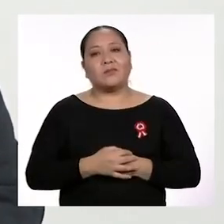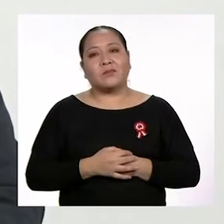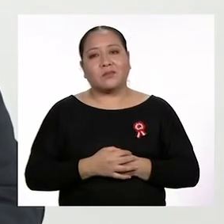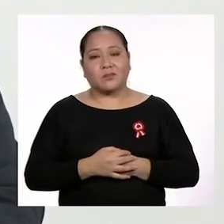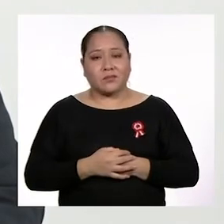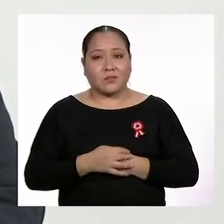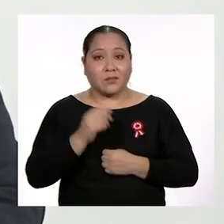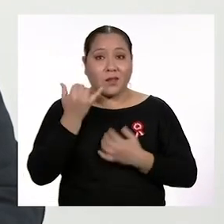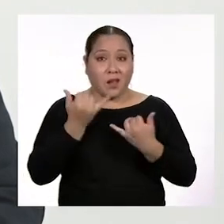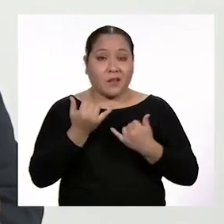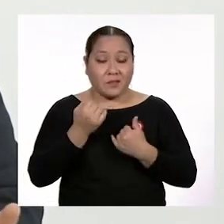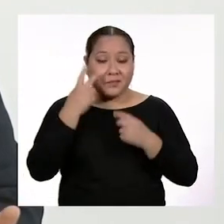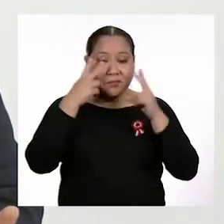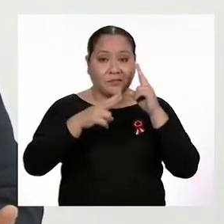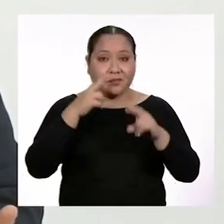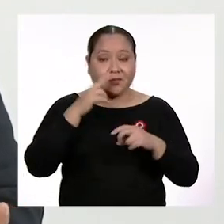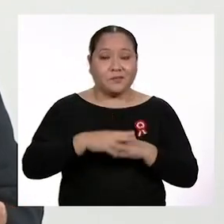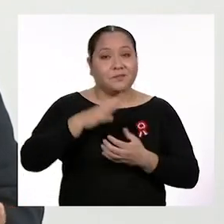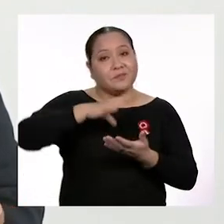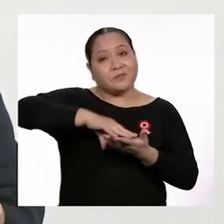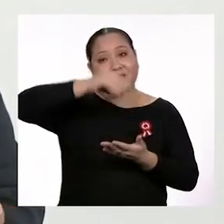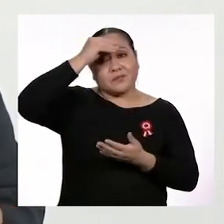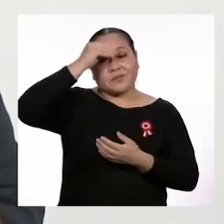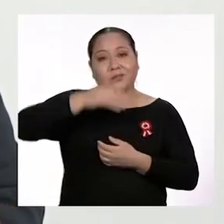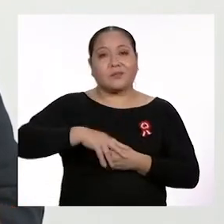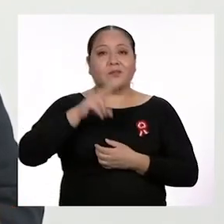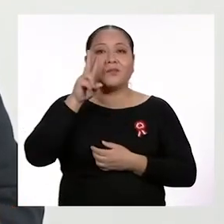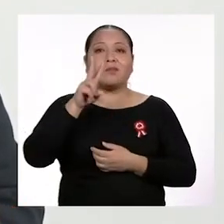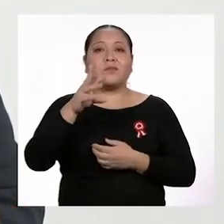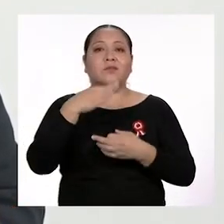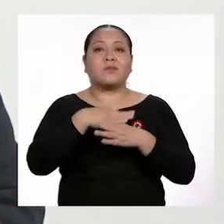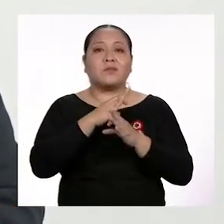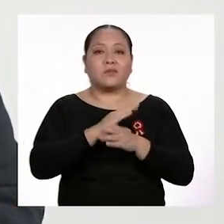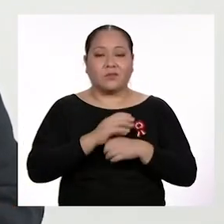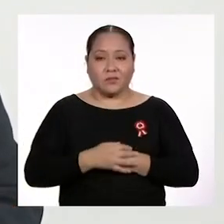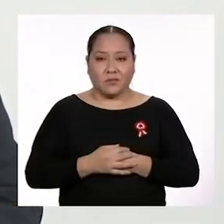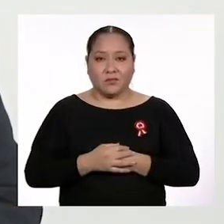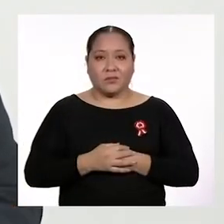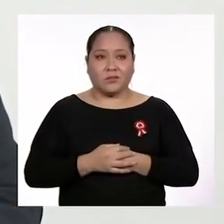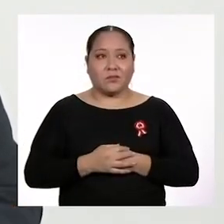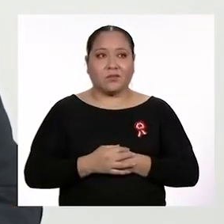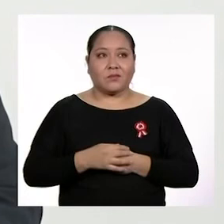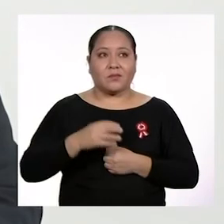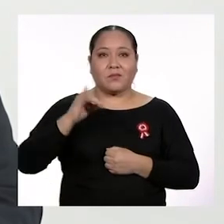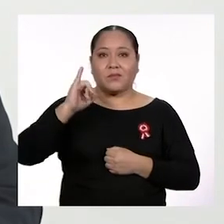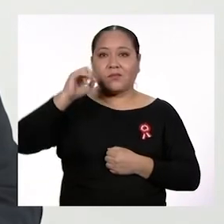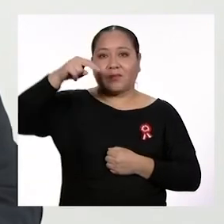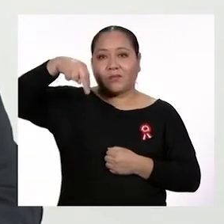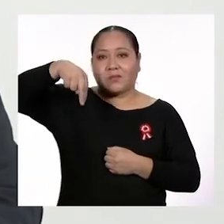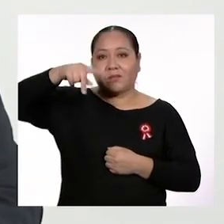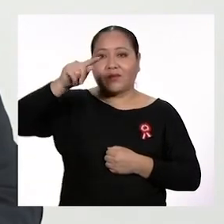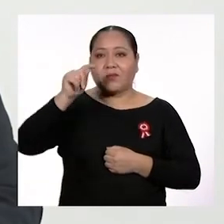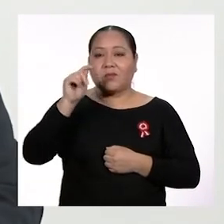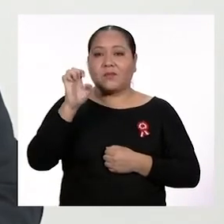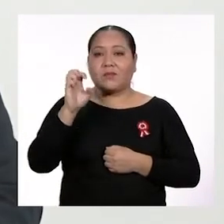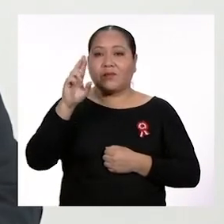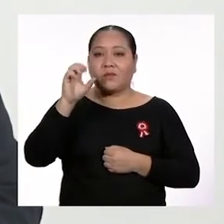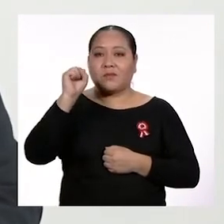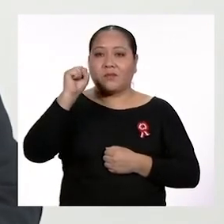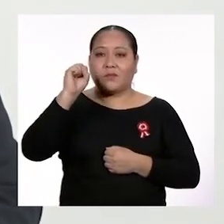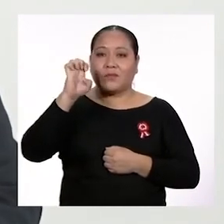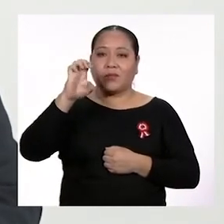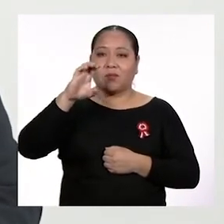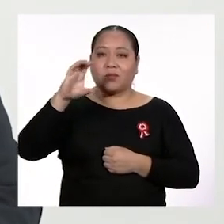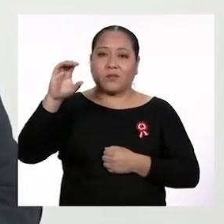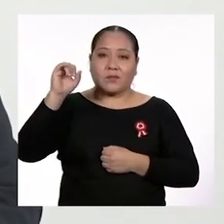Entonces, hasta el momento hemos aprendido dos tipos de operaciones, la intersección y la unión.